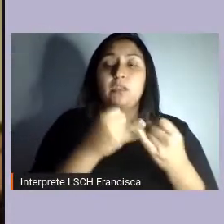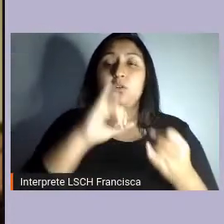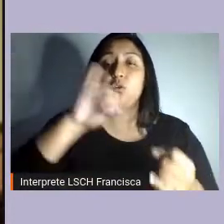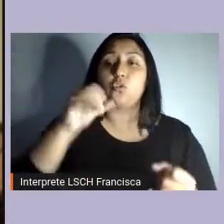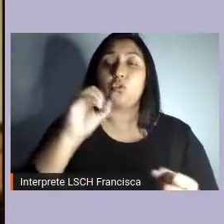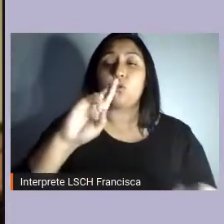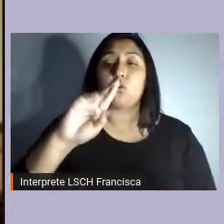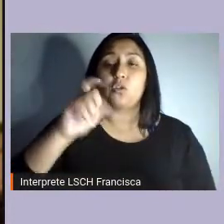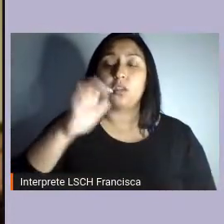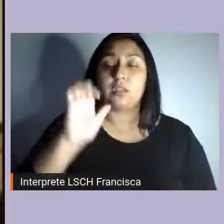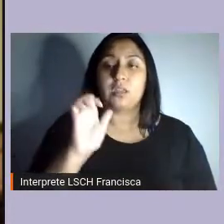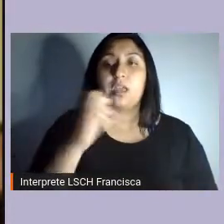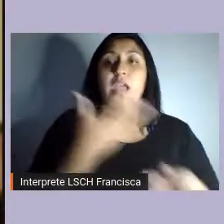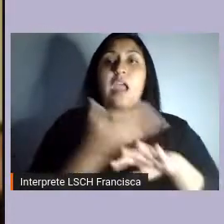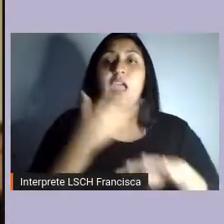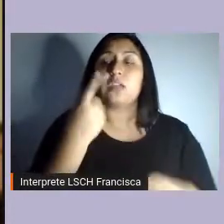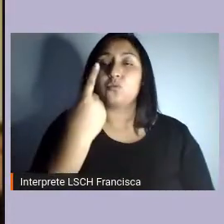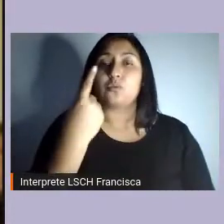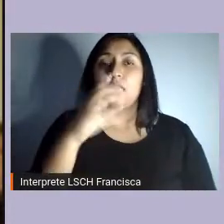una décima,